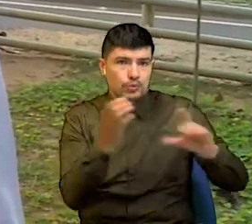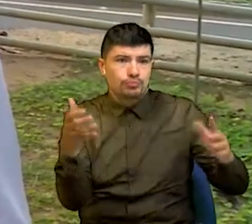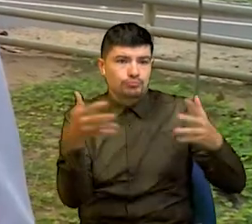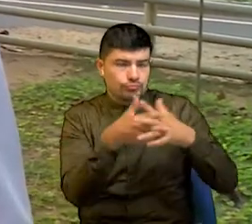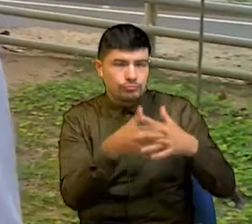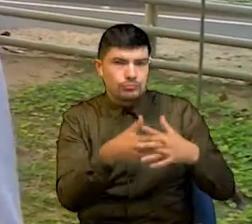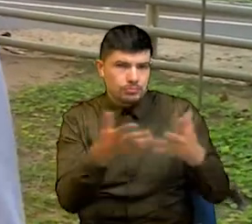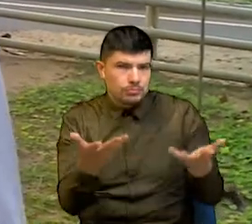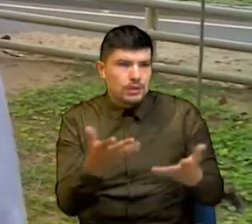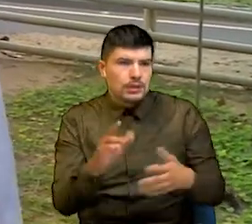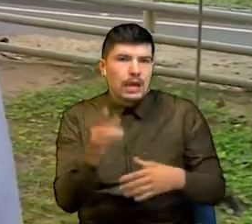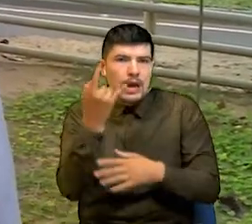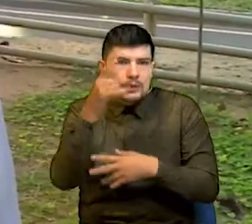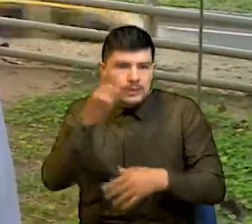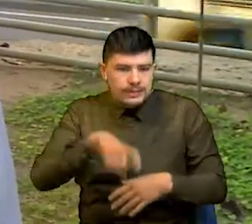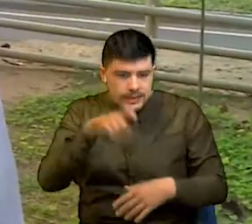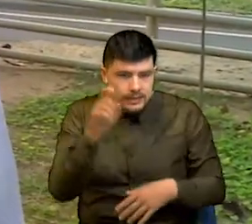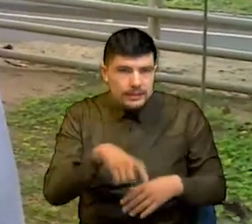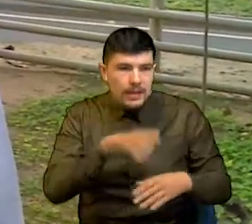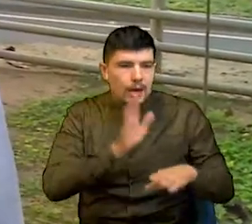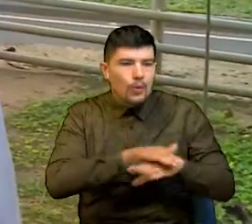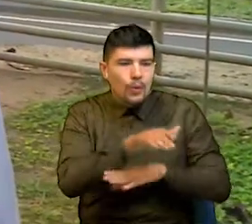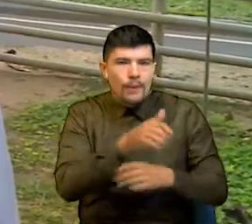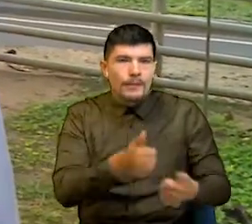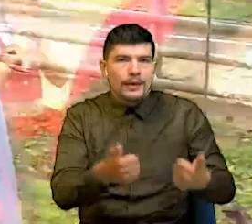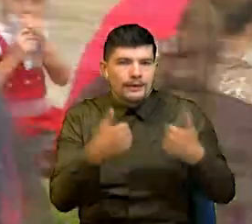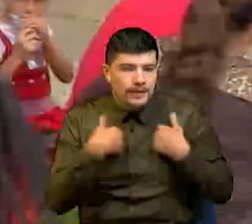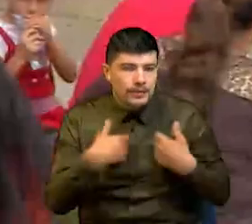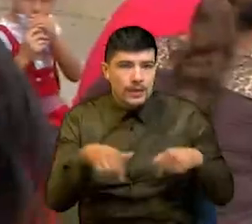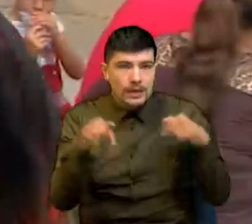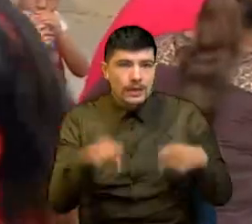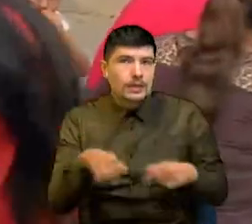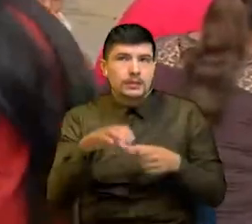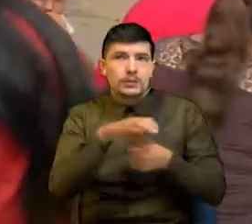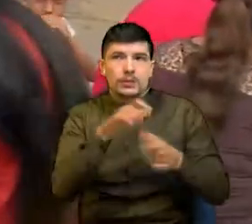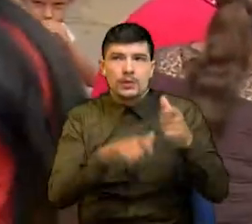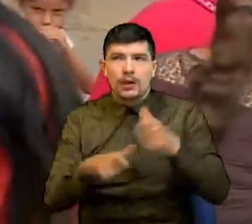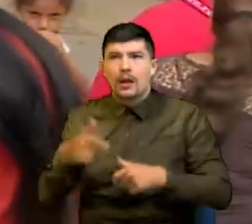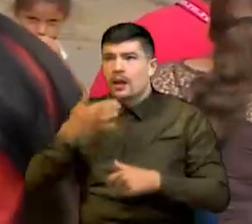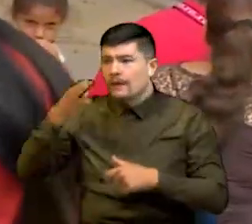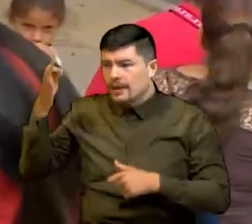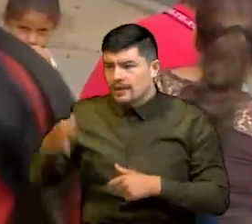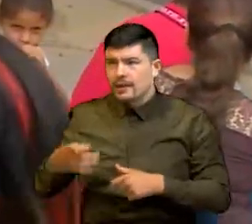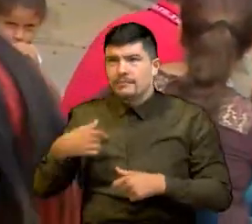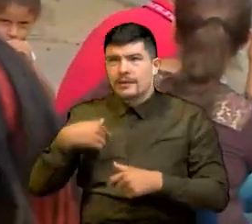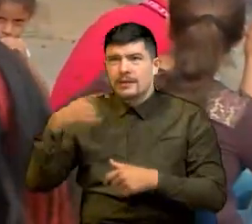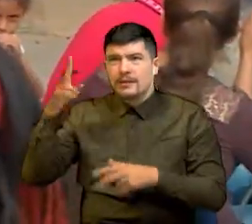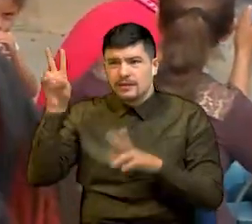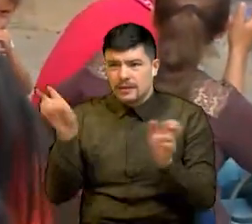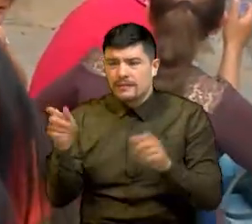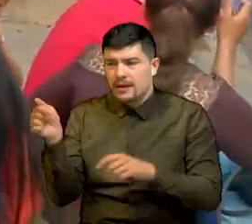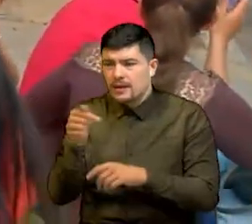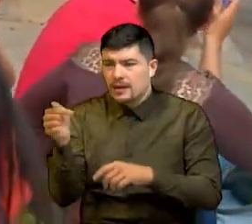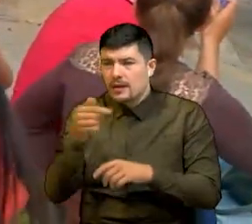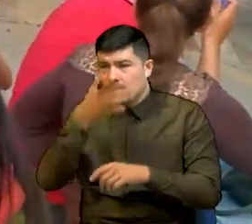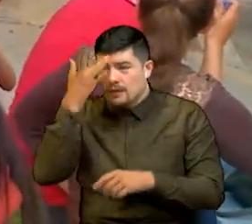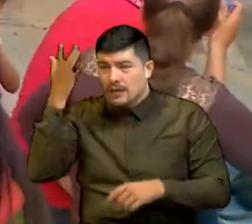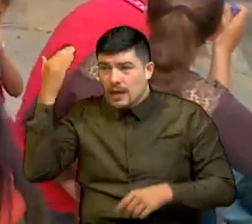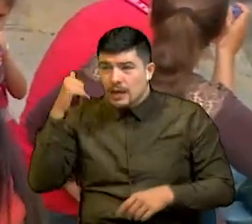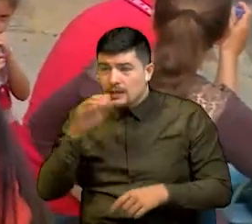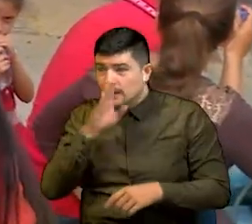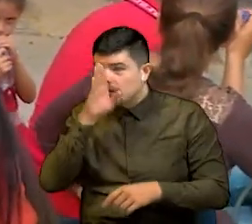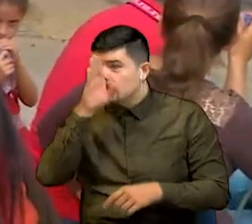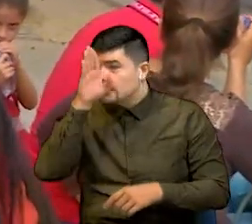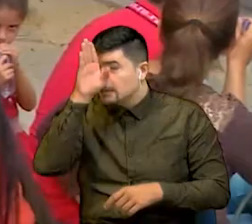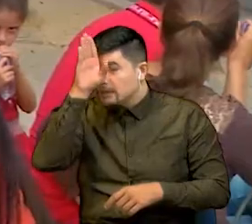complementario de algo que está generando para la ciudad pues la verdad me parece que es un aspecto negativo ya que nos ha acostumbrado atendió un